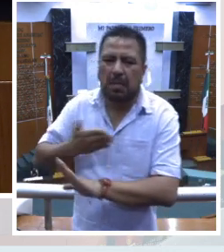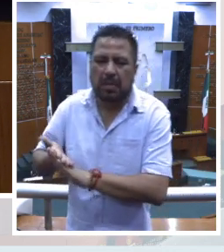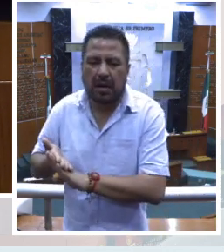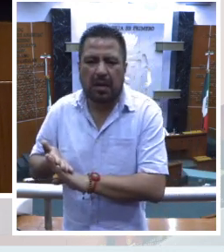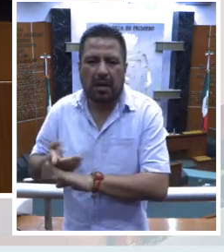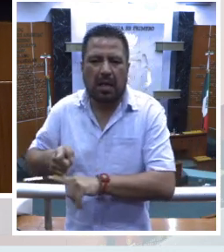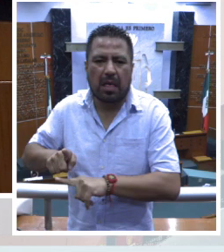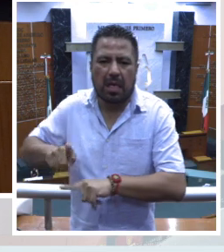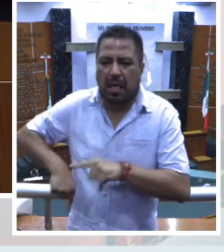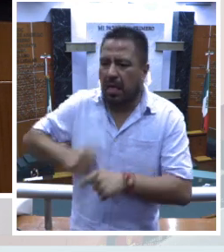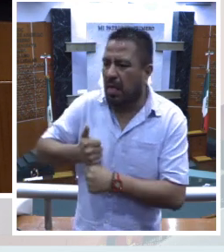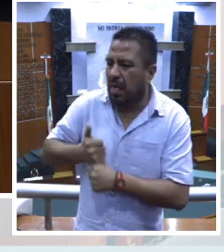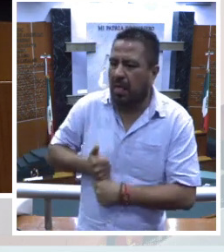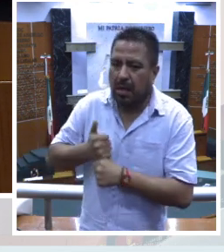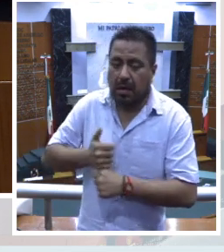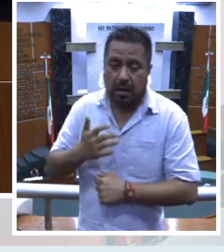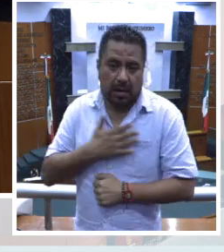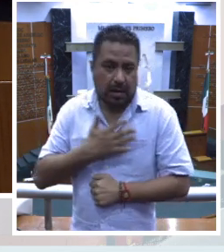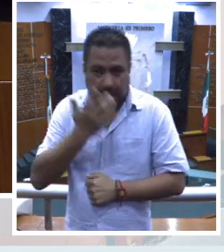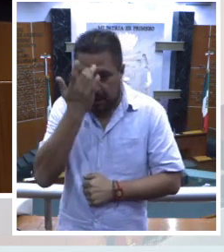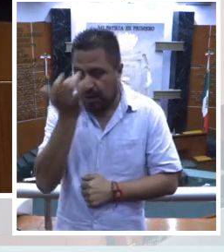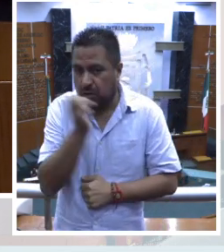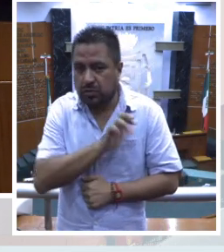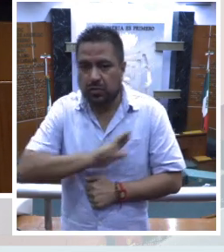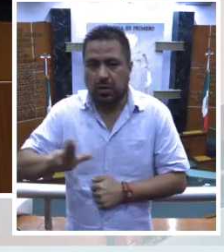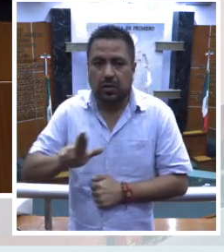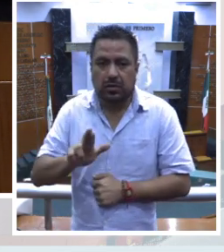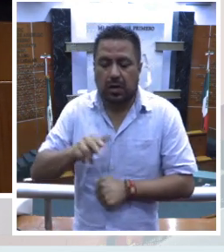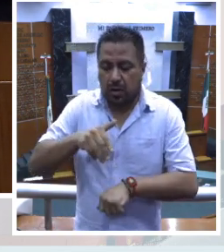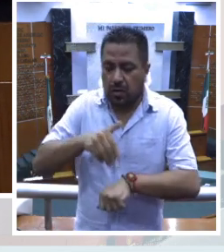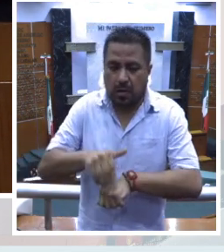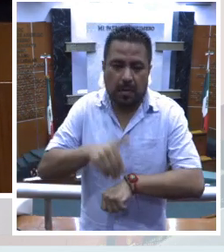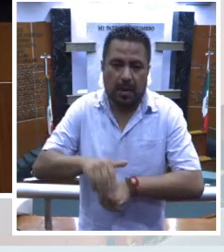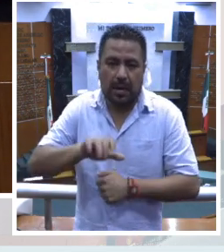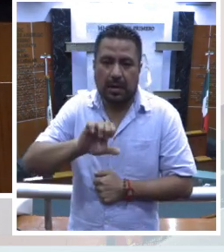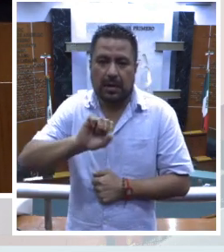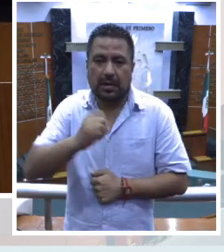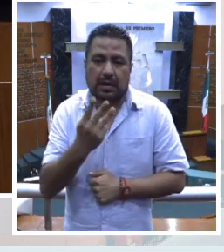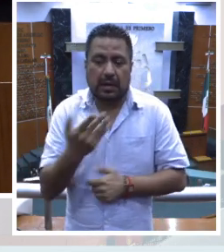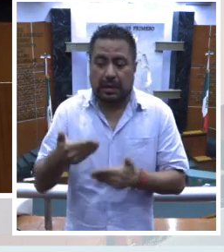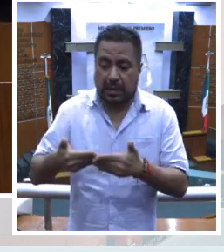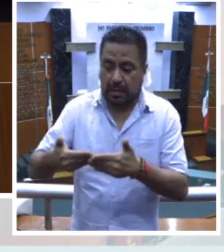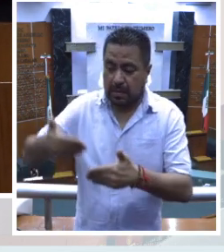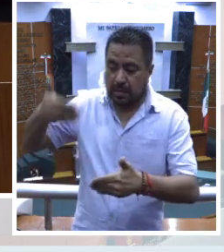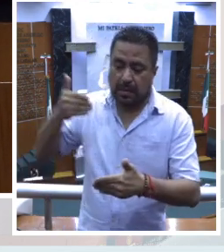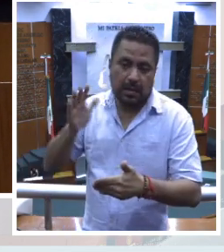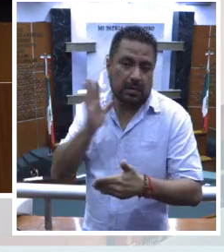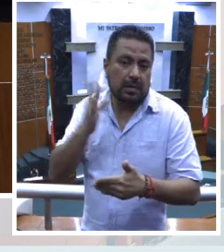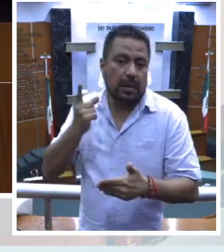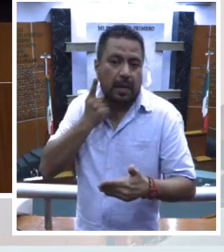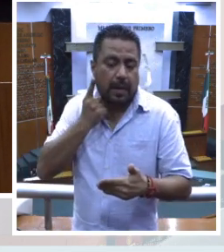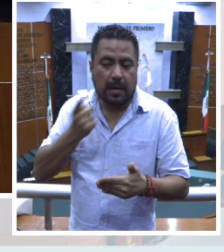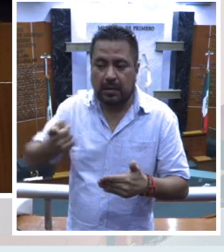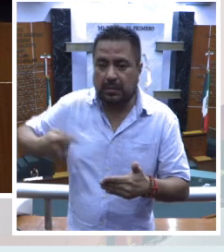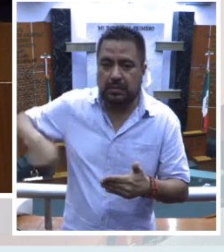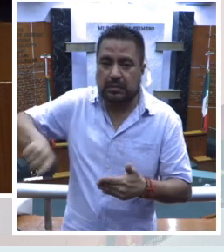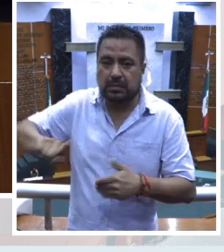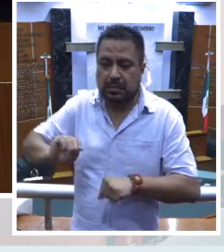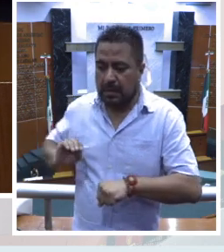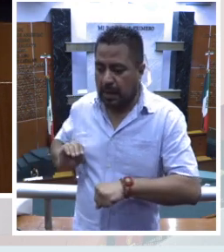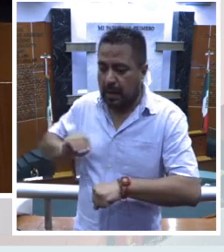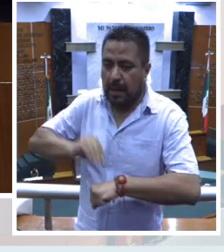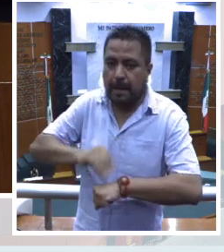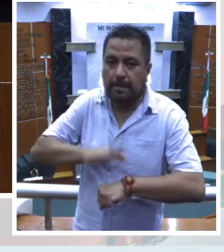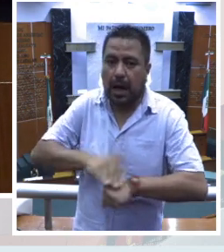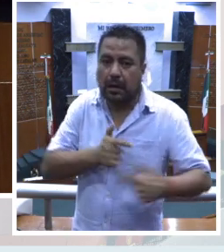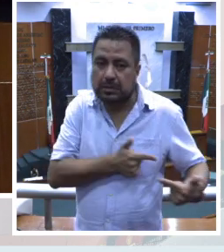libertad. Mi reconocimiento a la 63ª legislatura. Dejaron un verdadero